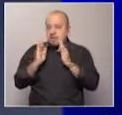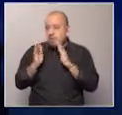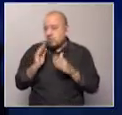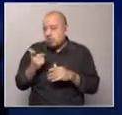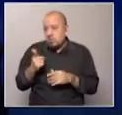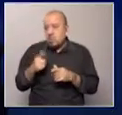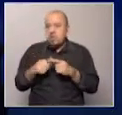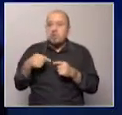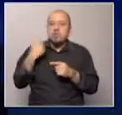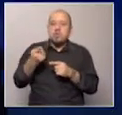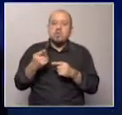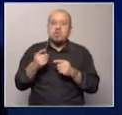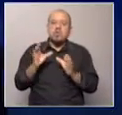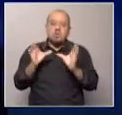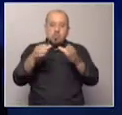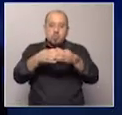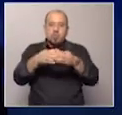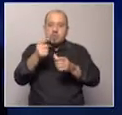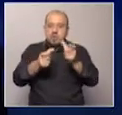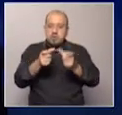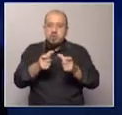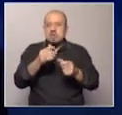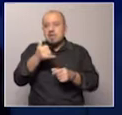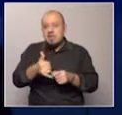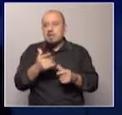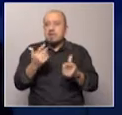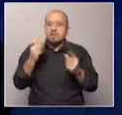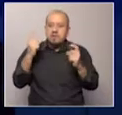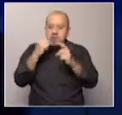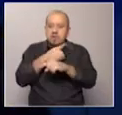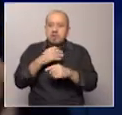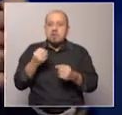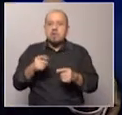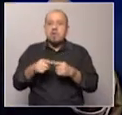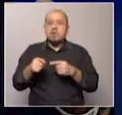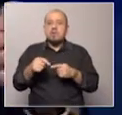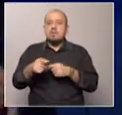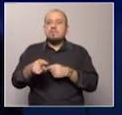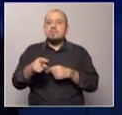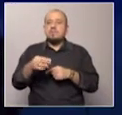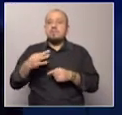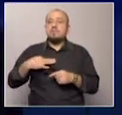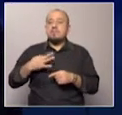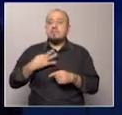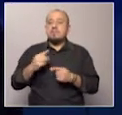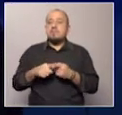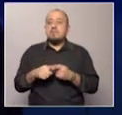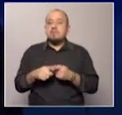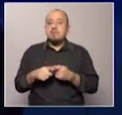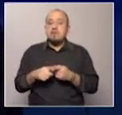y hay otro tercio que también tiene dificultades muy importantes por más que los últimos años han habido mejoras